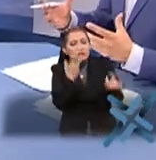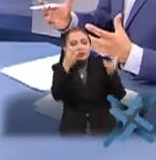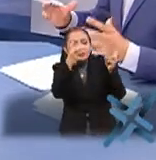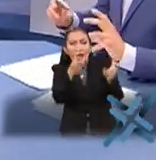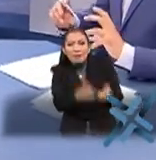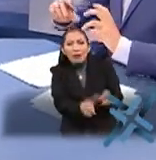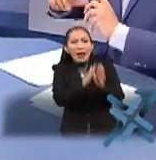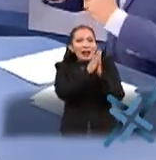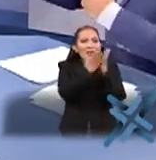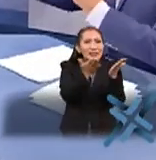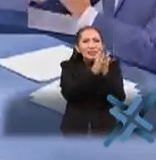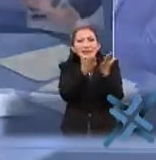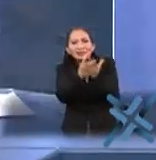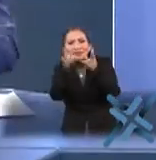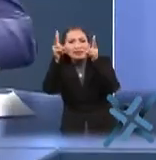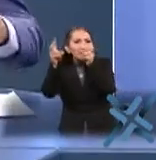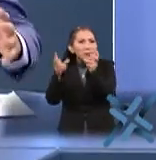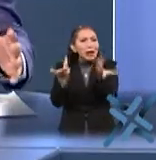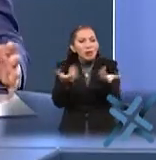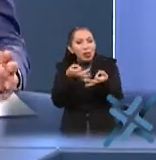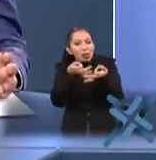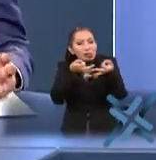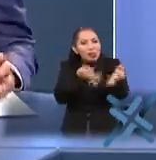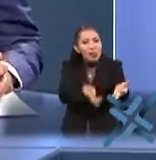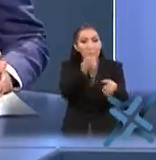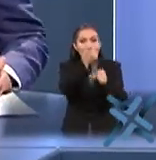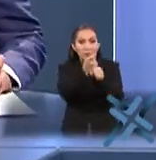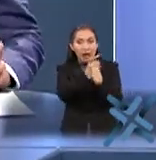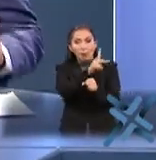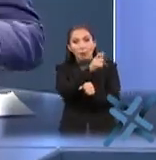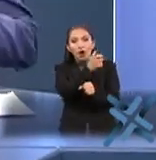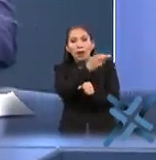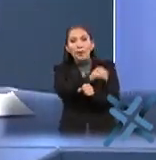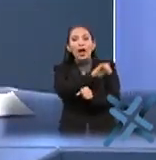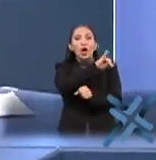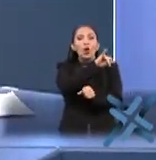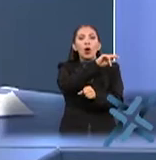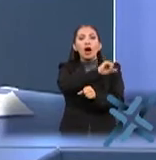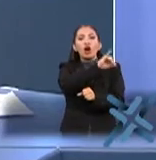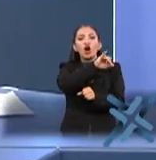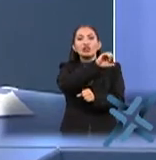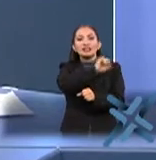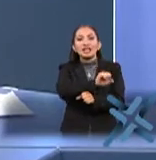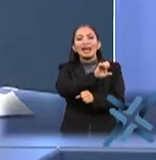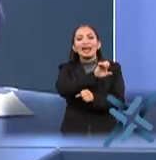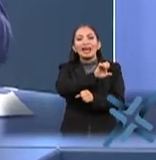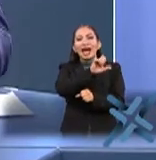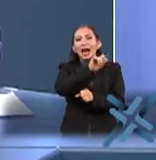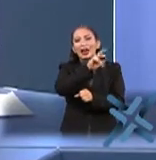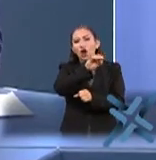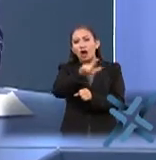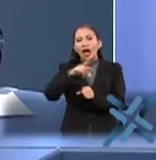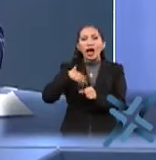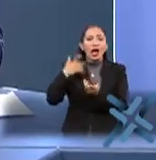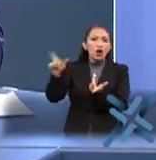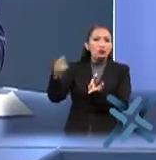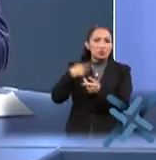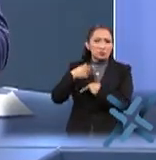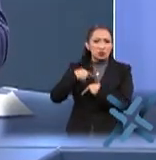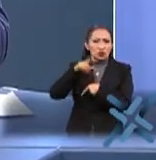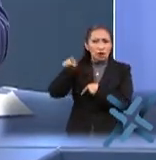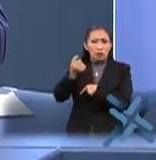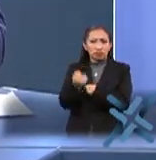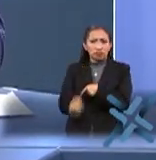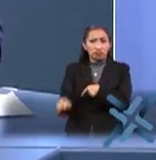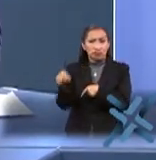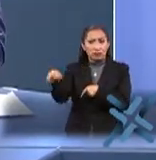contenidos literarios, pero que también que sean atractivos. El primer programa fue sobre Juan José Arreola, el segundo sobre Nahui Olin, dos personajes muy ricos, no solo